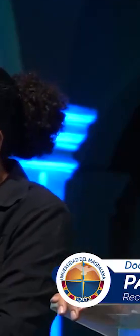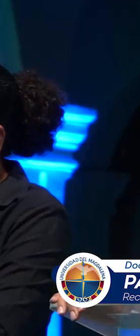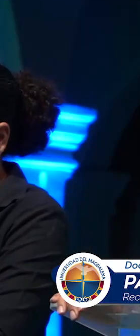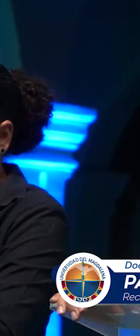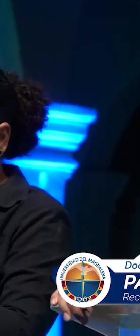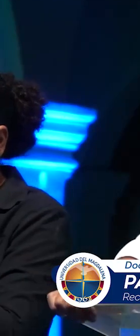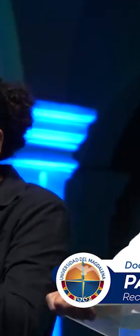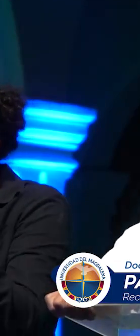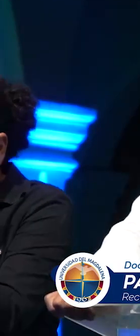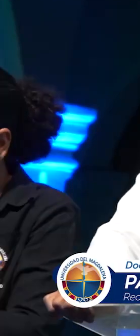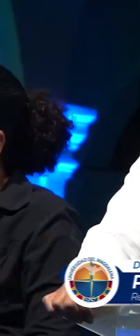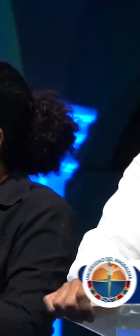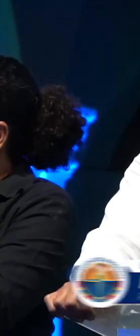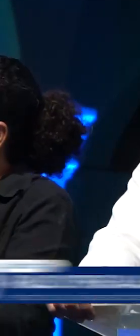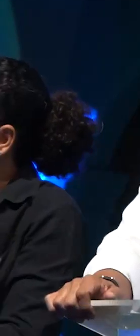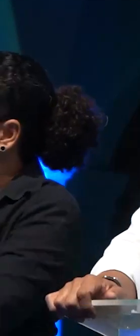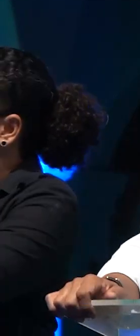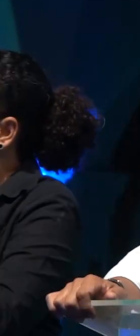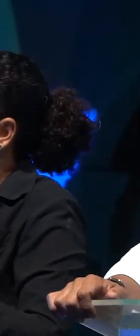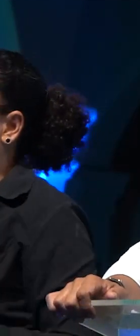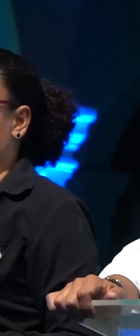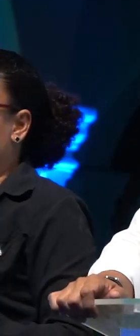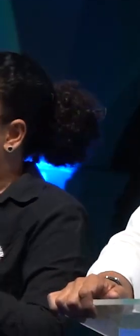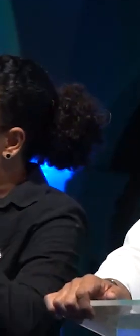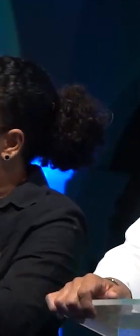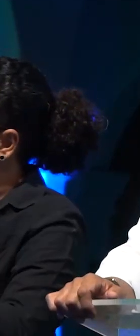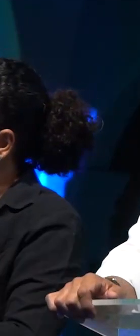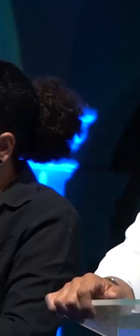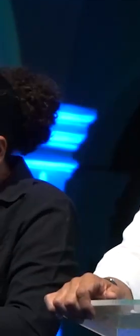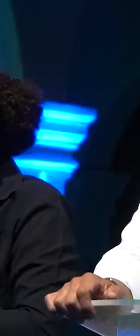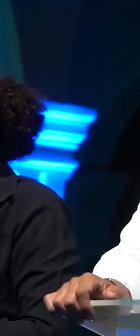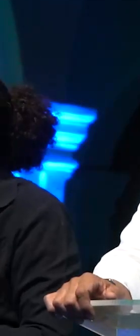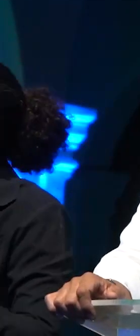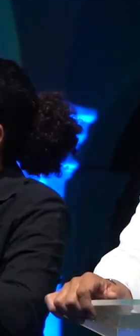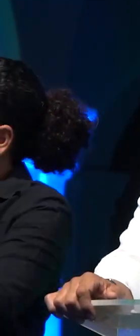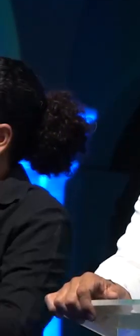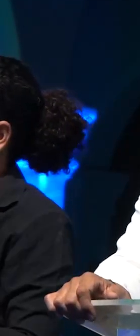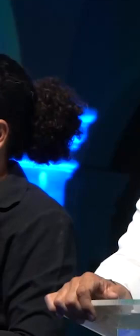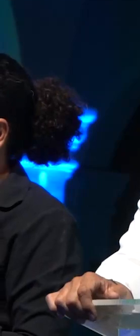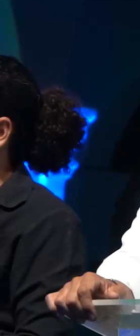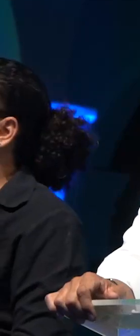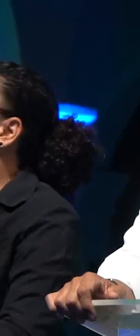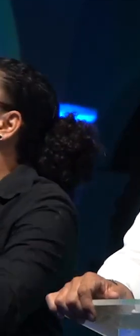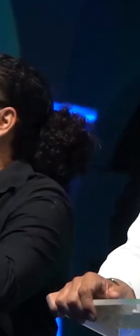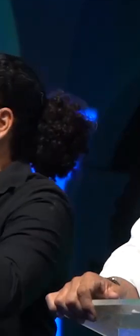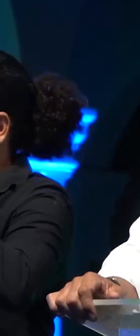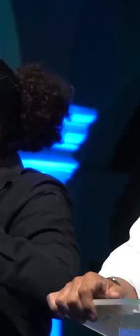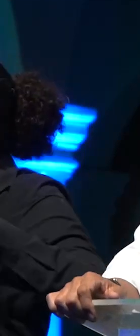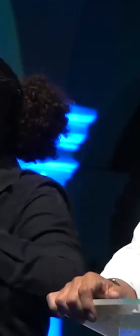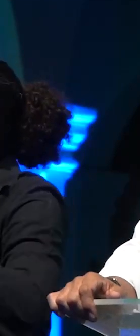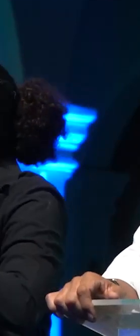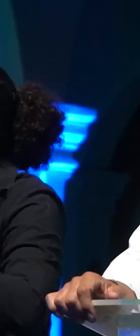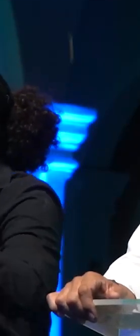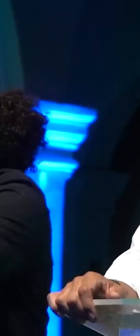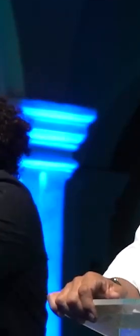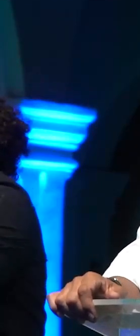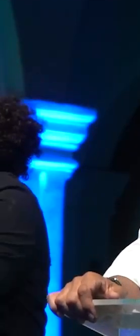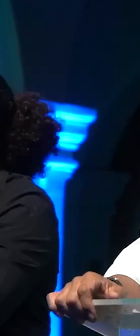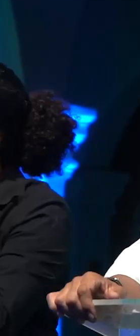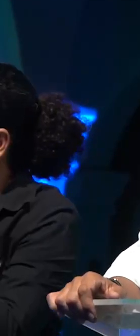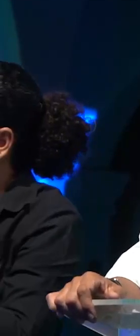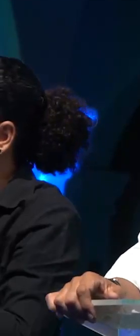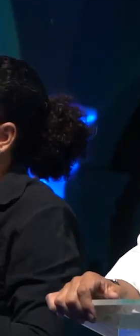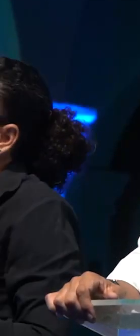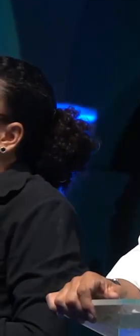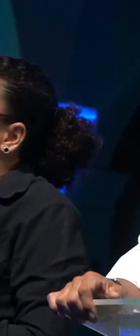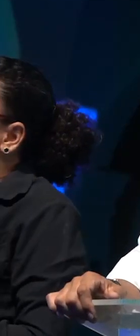ojalá, ojalá si fuesen las obras públicas en nuestro territorio, que ahorita por arte de magia, en este mes empiezan a inaugurarse todas las cosas que no se han